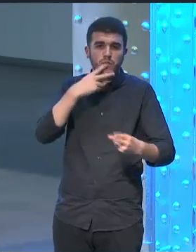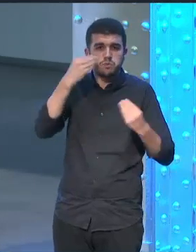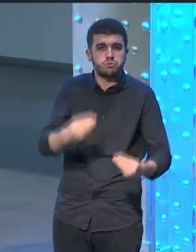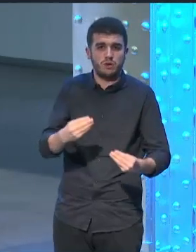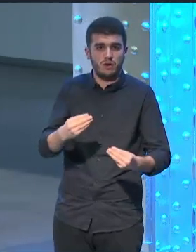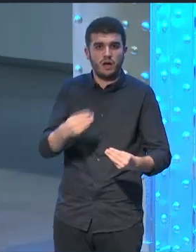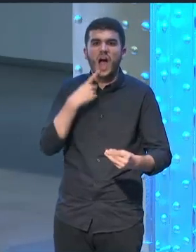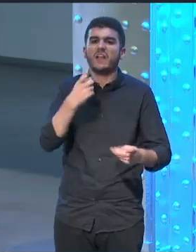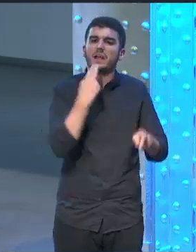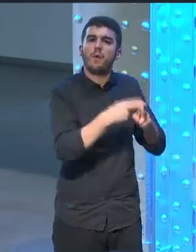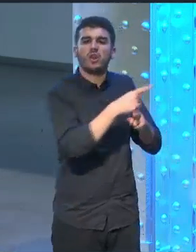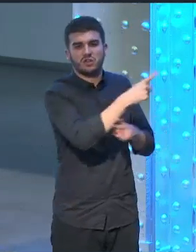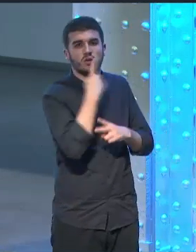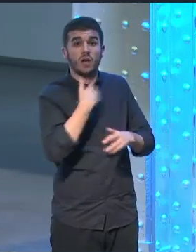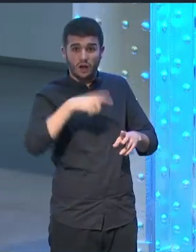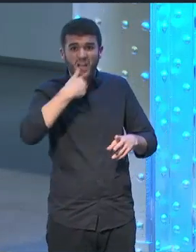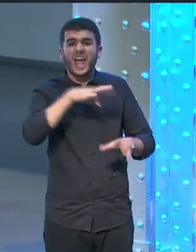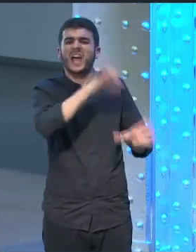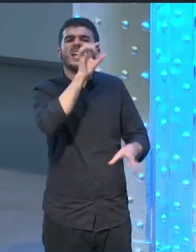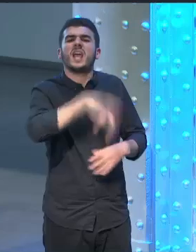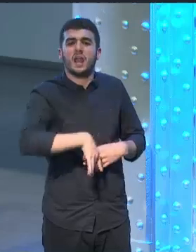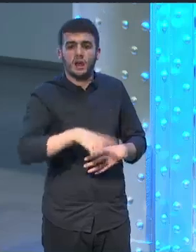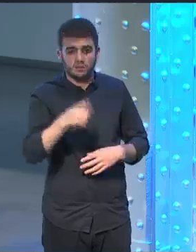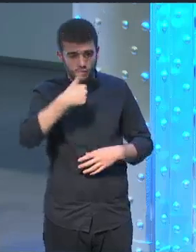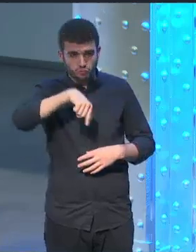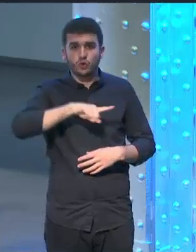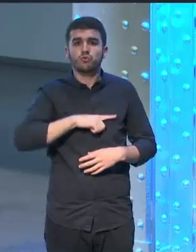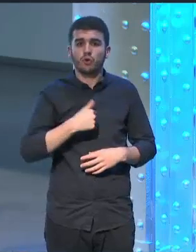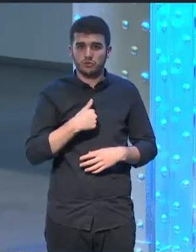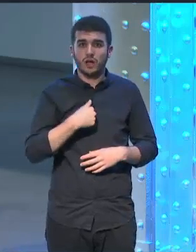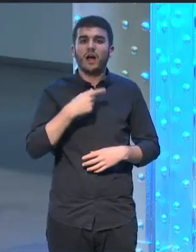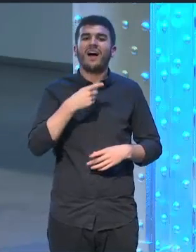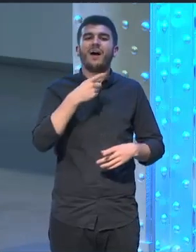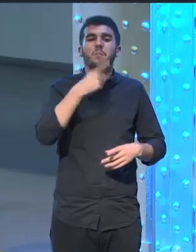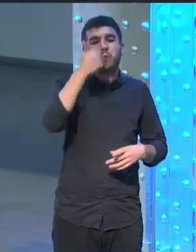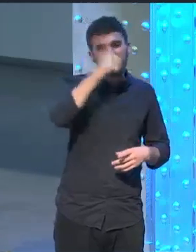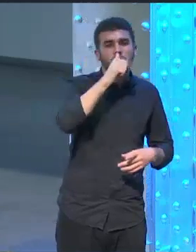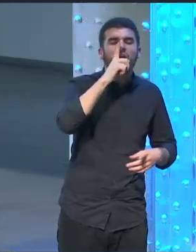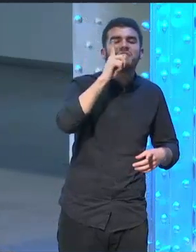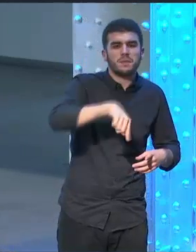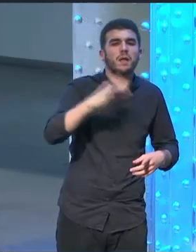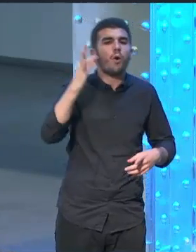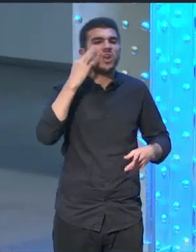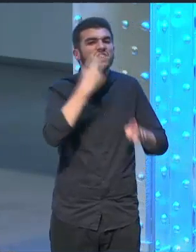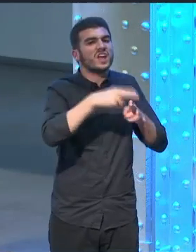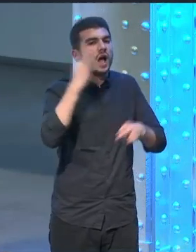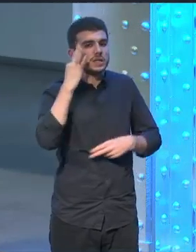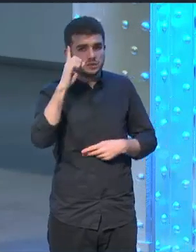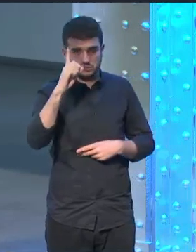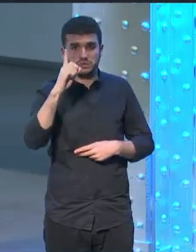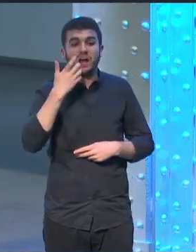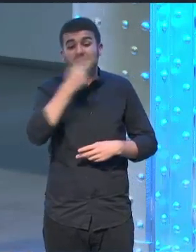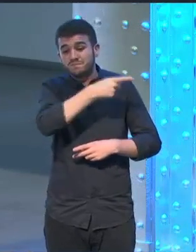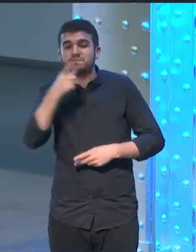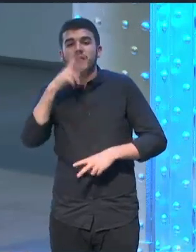los políticos que elegimos nosotros. Y también a políticas. Y les cuento, si ustedes